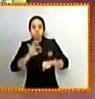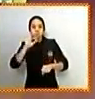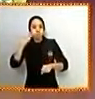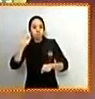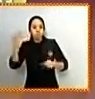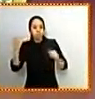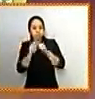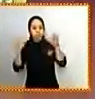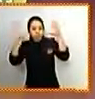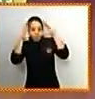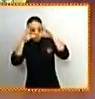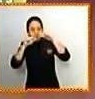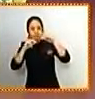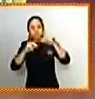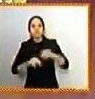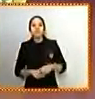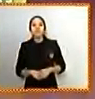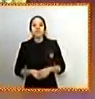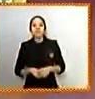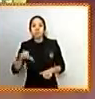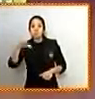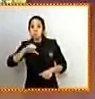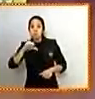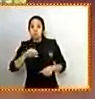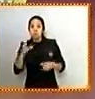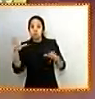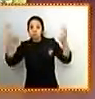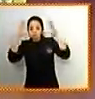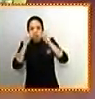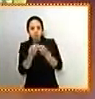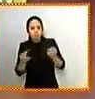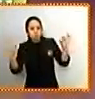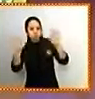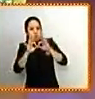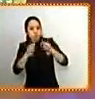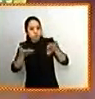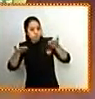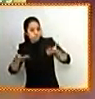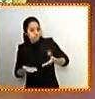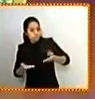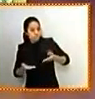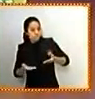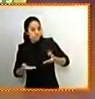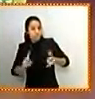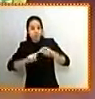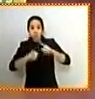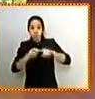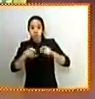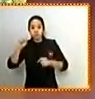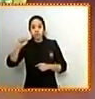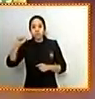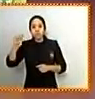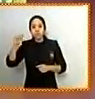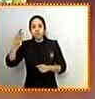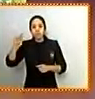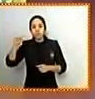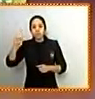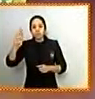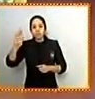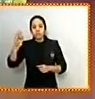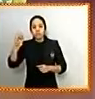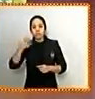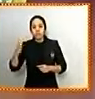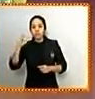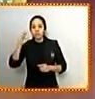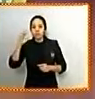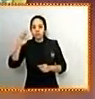las 9 en punto de la noche. Y hoy es una noche muy especial ya que contamos con la grata compañía de nuestros amigos de Sambo Creek. Así es,